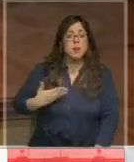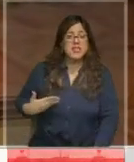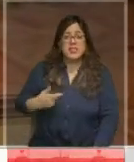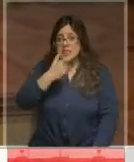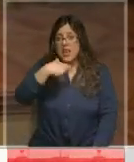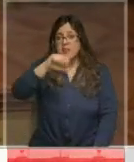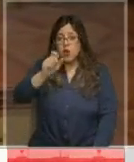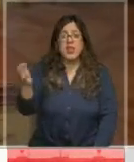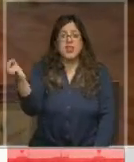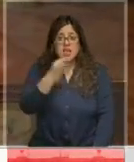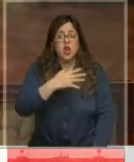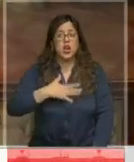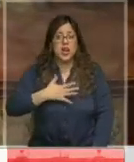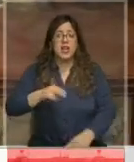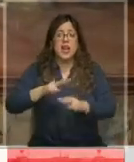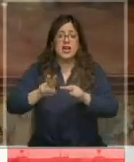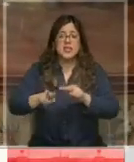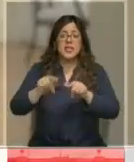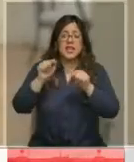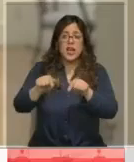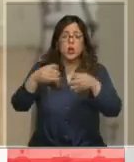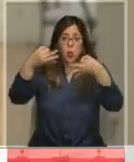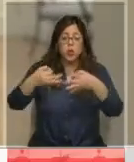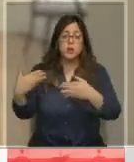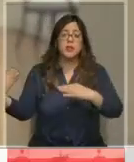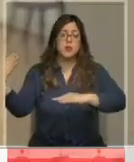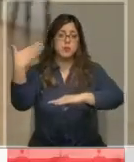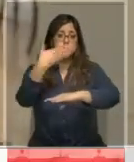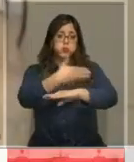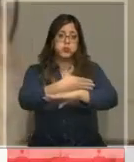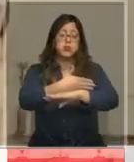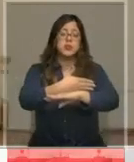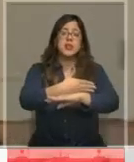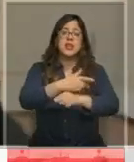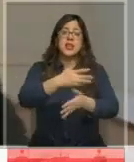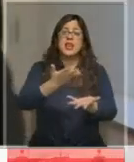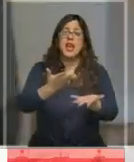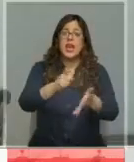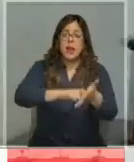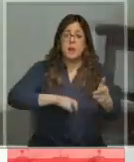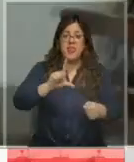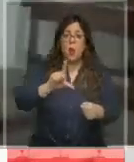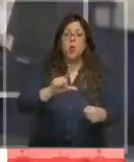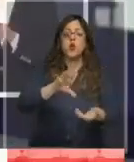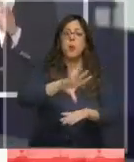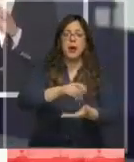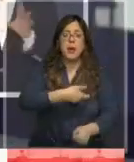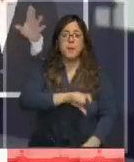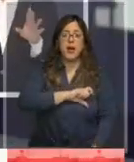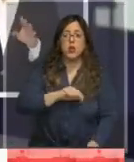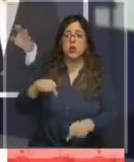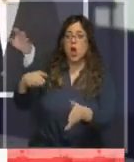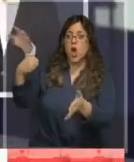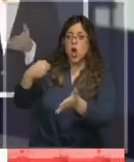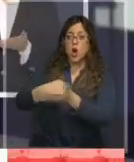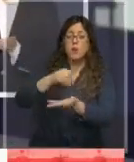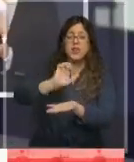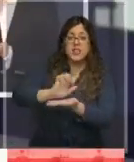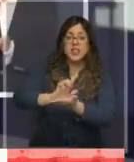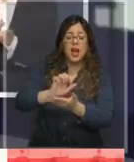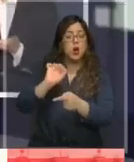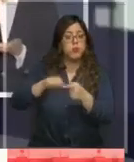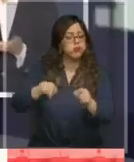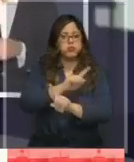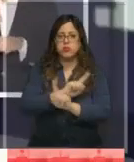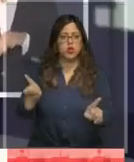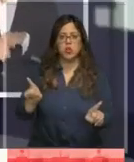pretendía hacer, ¿no? Esto fue en medio de una visita que realizó a España en el mes de julio. Escuchemos. Un golpe de Estado es inaceptable. Eso